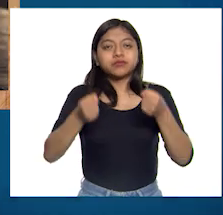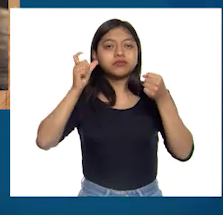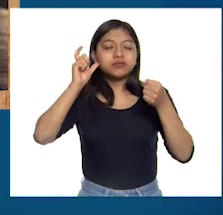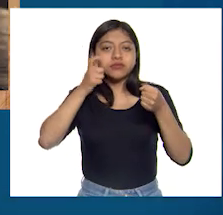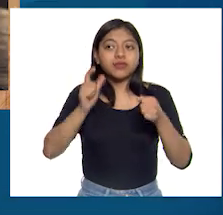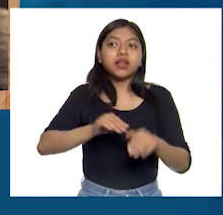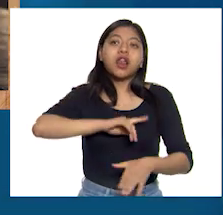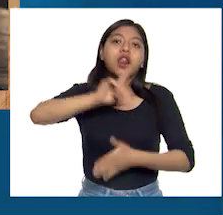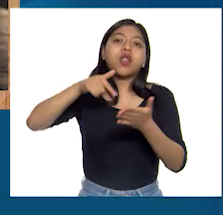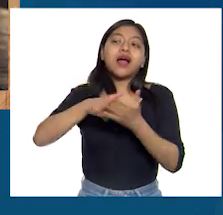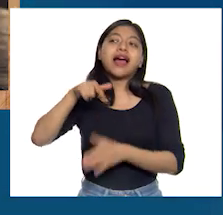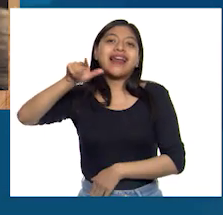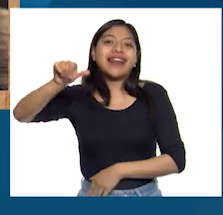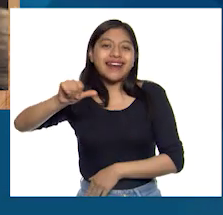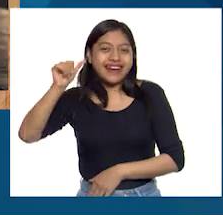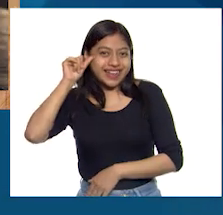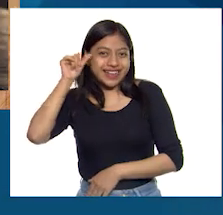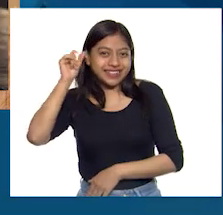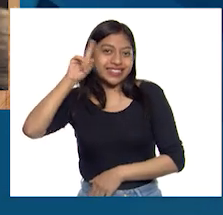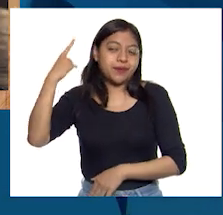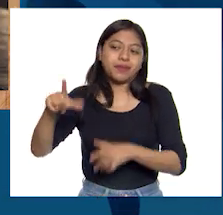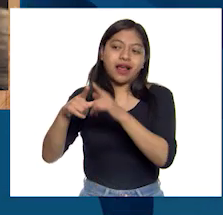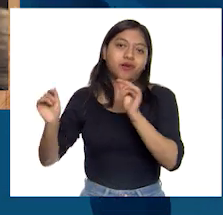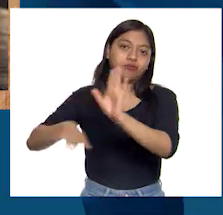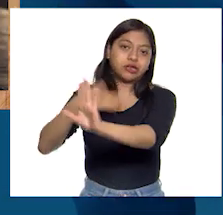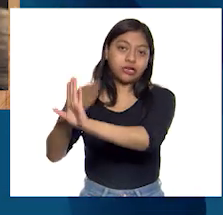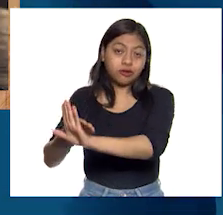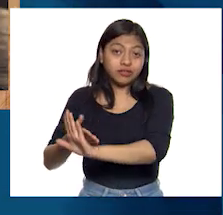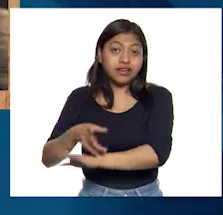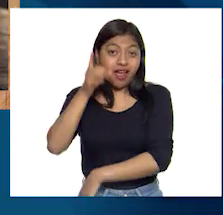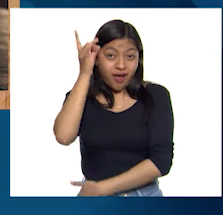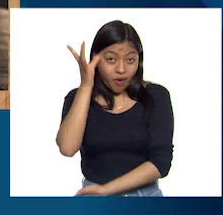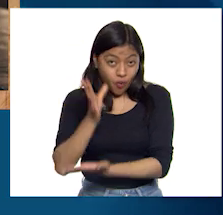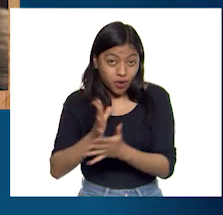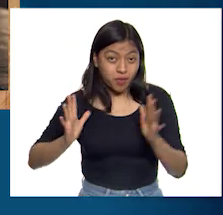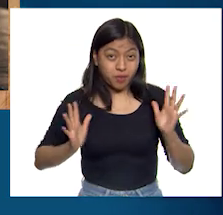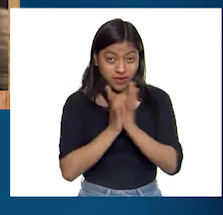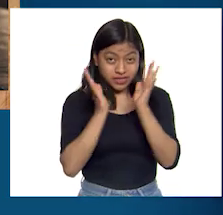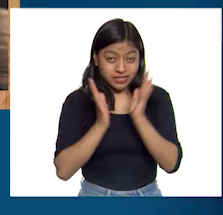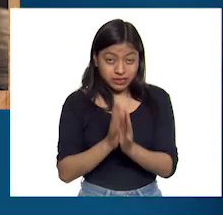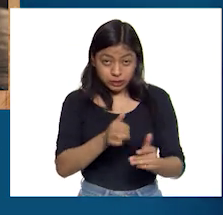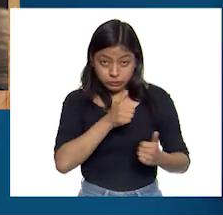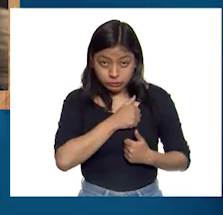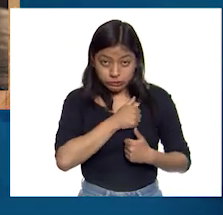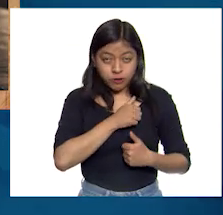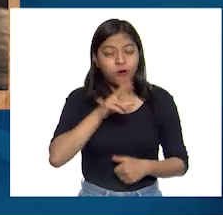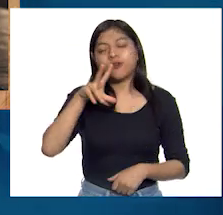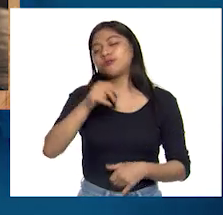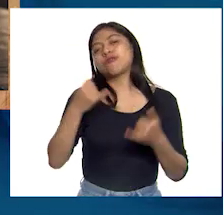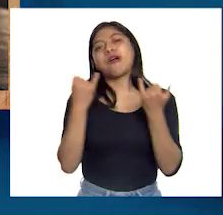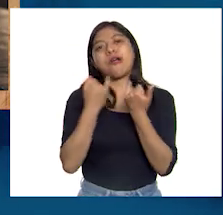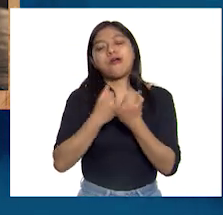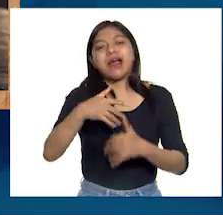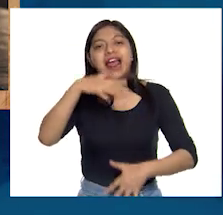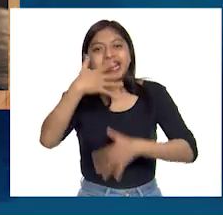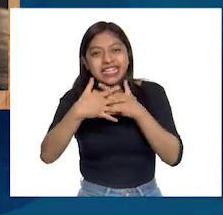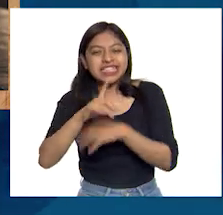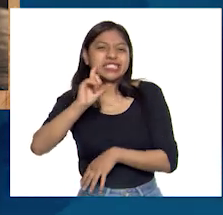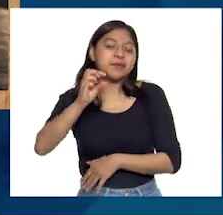trasladados a Asia para combatir a los japoneses. Sin embargo, no fue la única participación militar. Aproximadamente entre 15 y 20